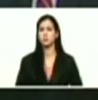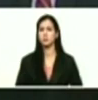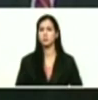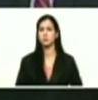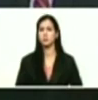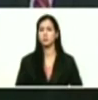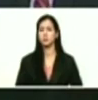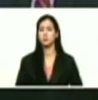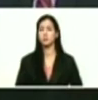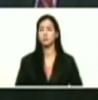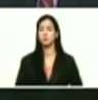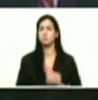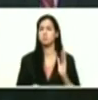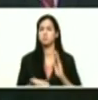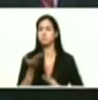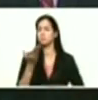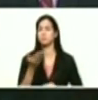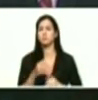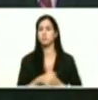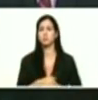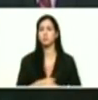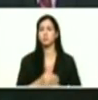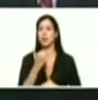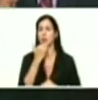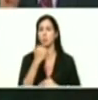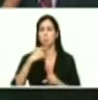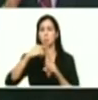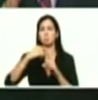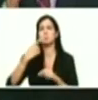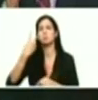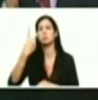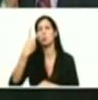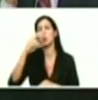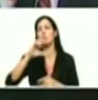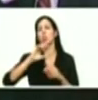se había recuperado algo más de dos dólares